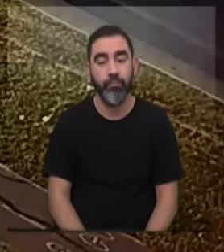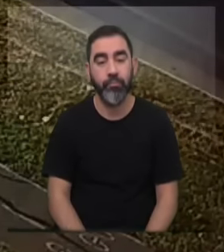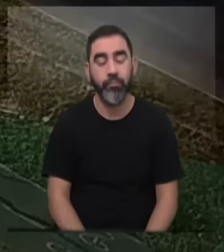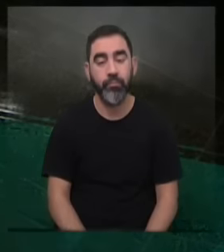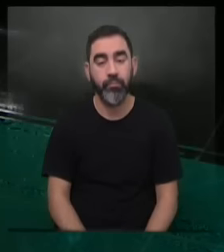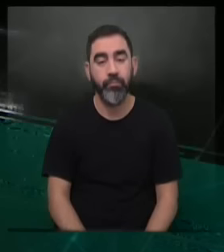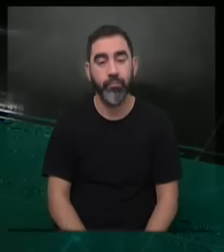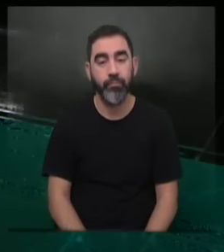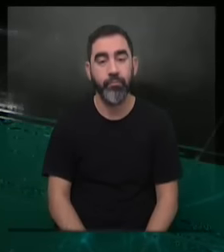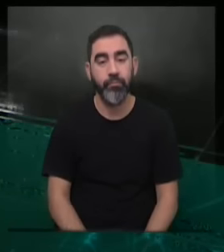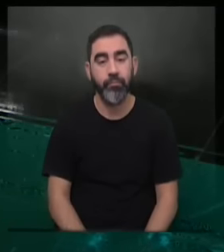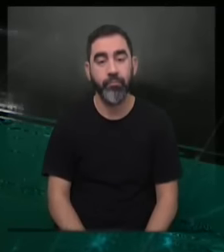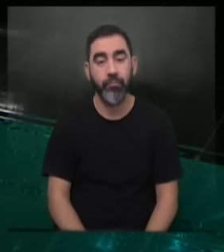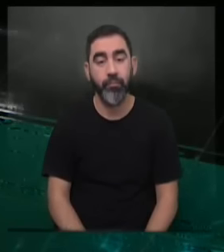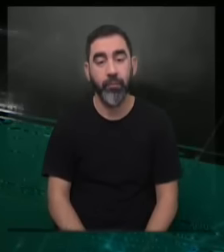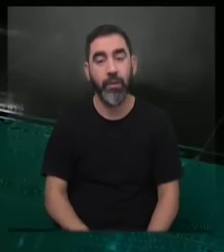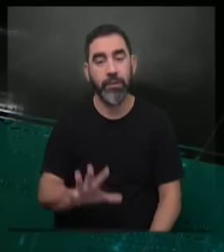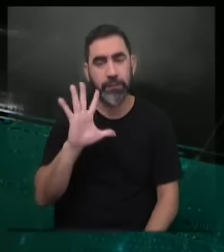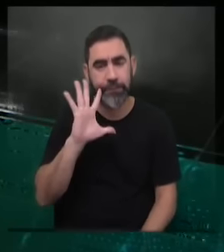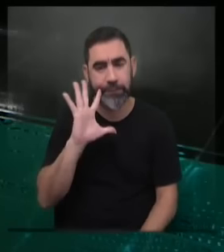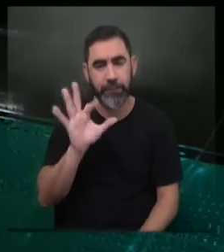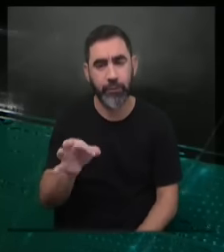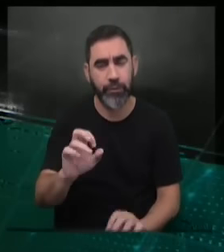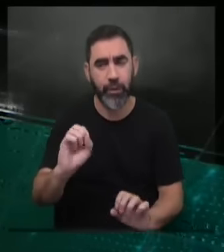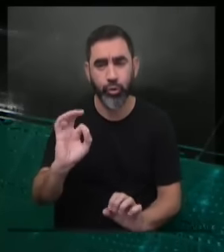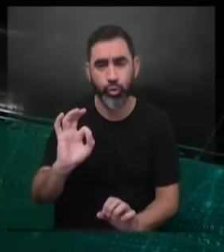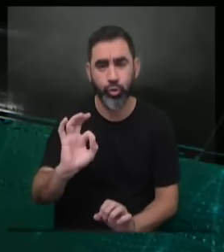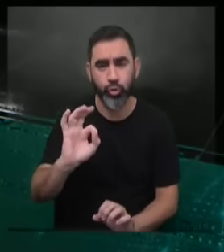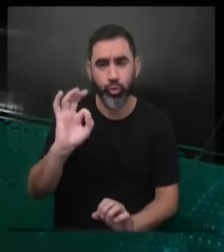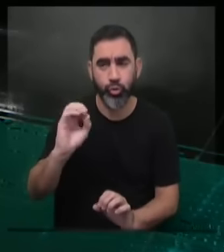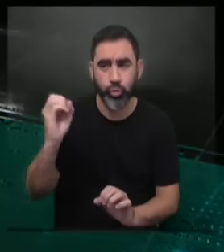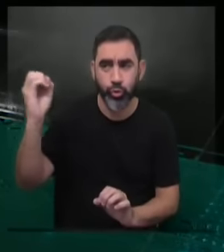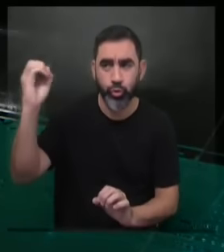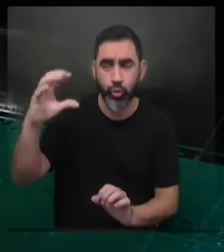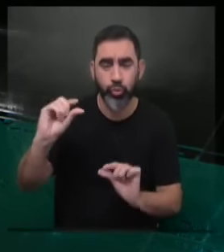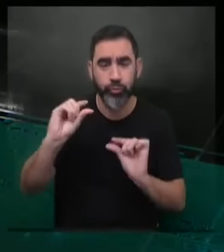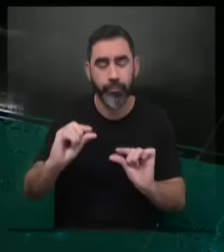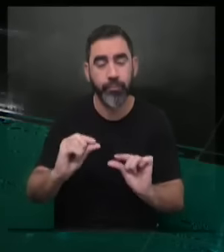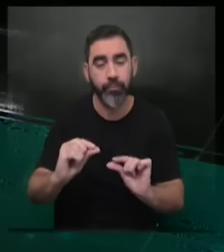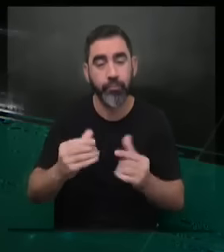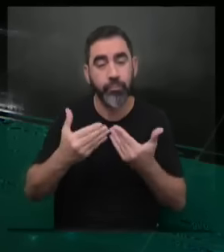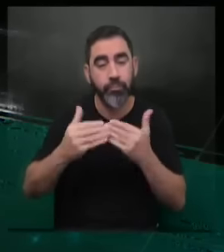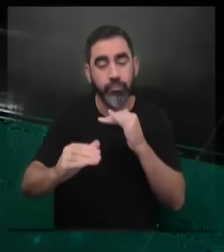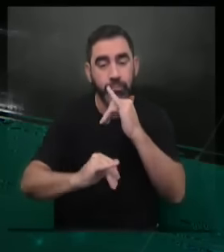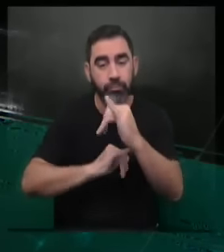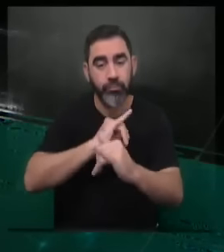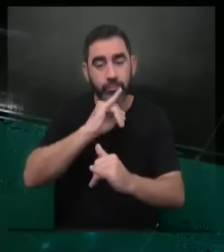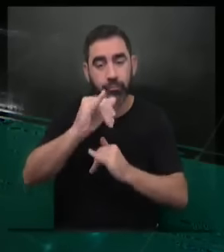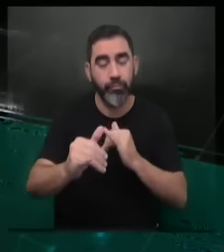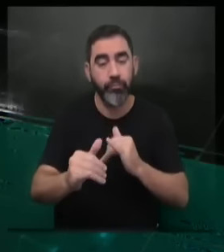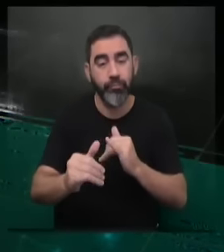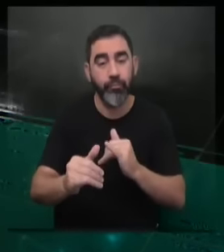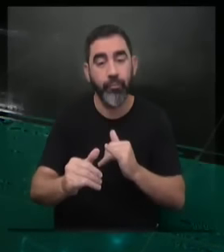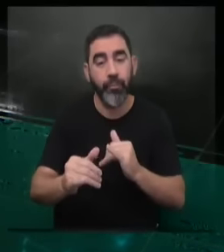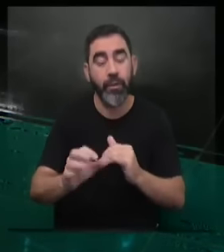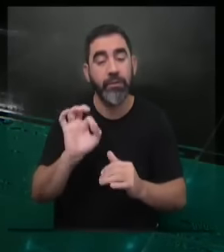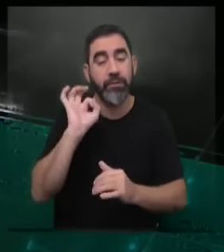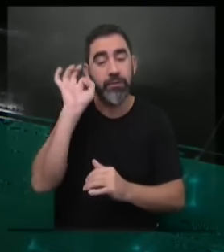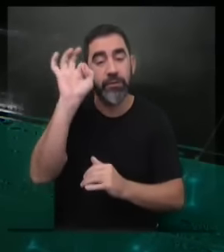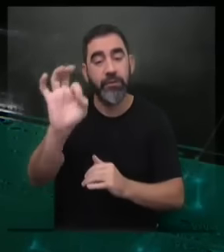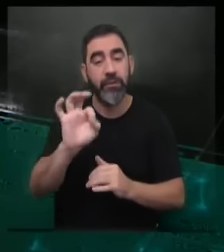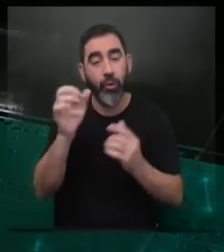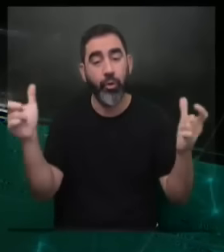ciudad además se nota No eso que el sol se ve un poquito antes Bueno vamos a comenzar el desarrollo informativo les decimos que la cámara de senadores